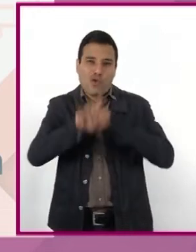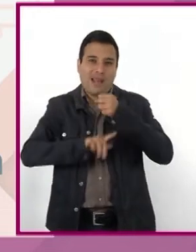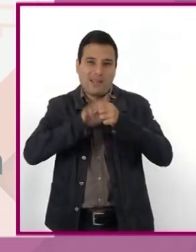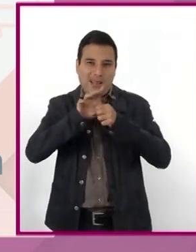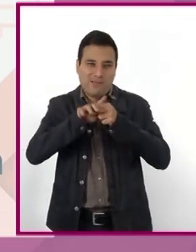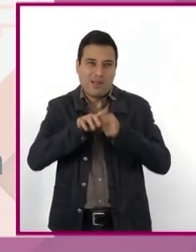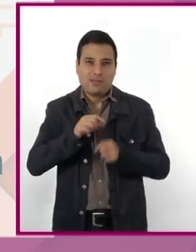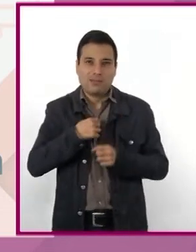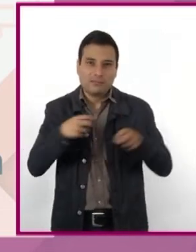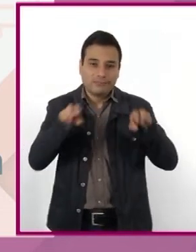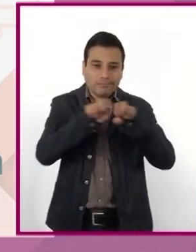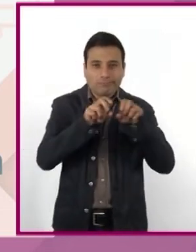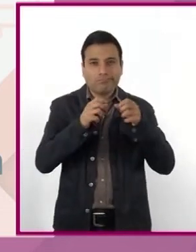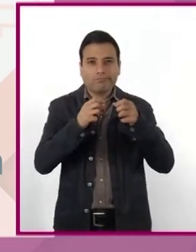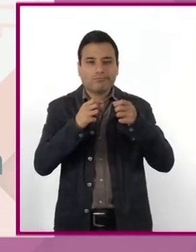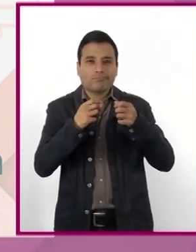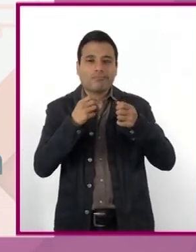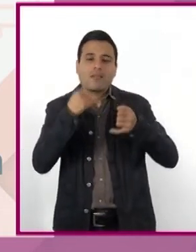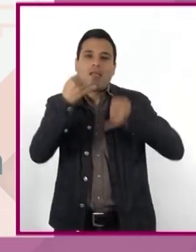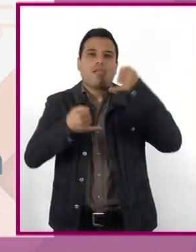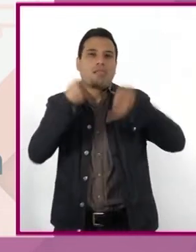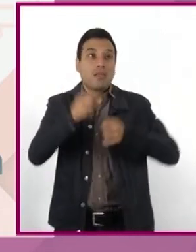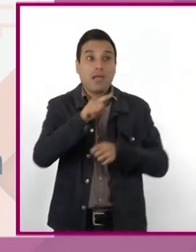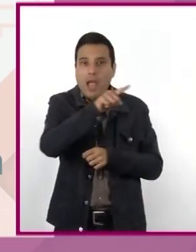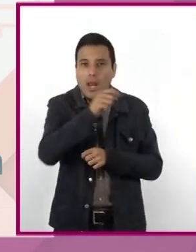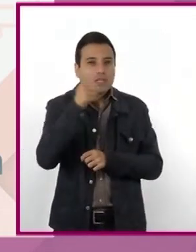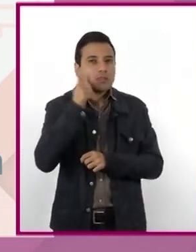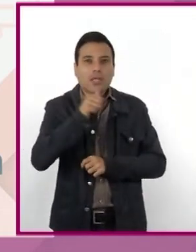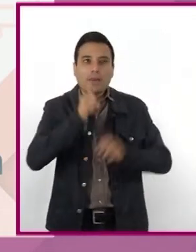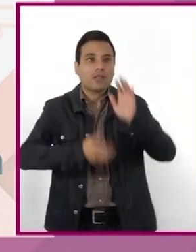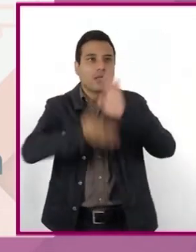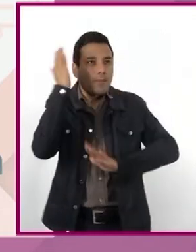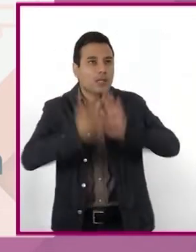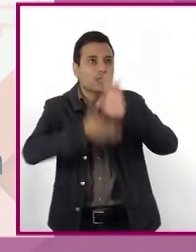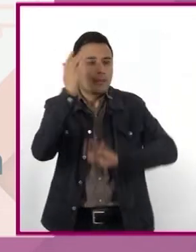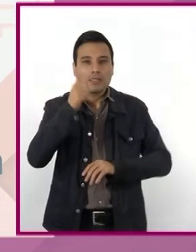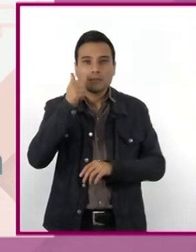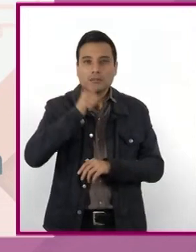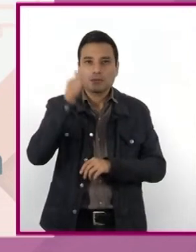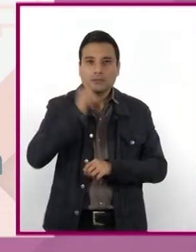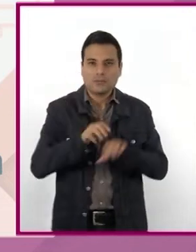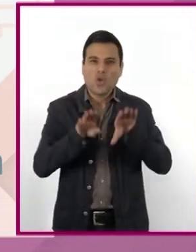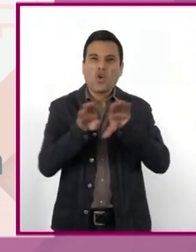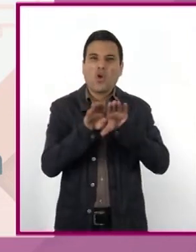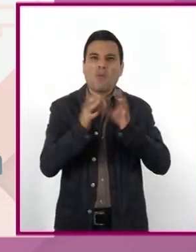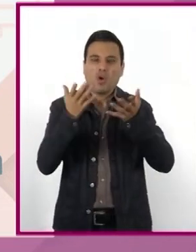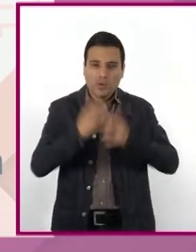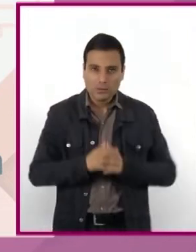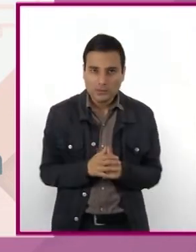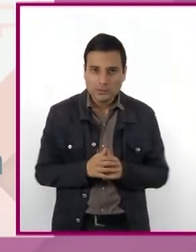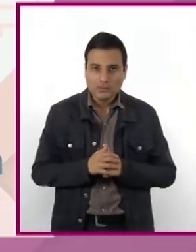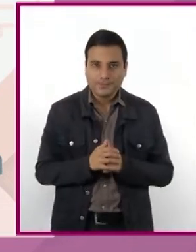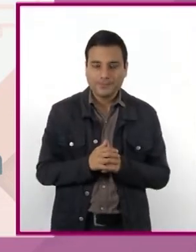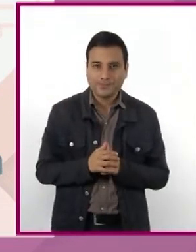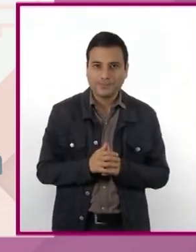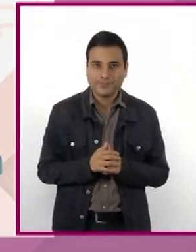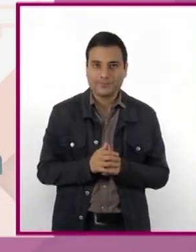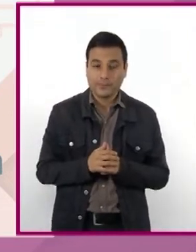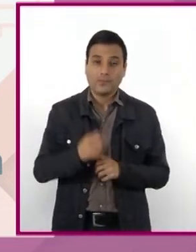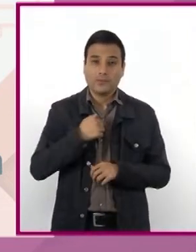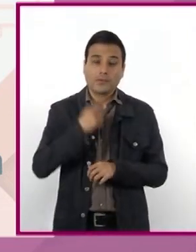no respetaba al amo y se escapaba, pero se negó y lo trató de atacar. Otra